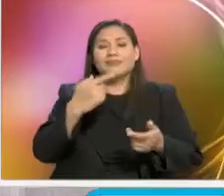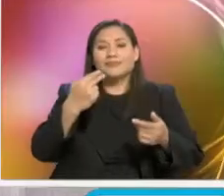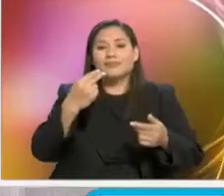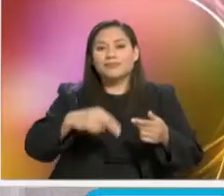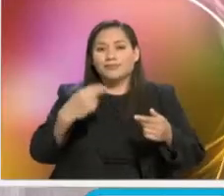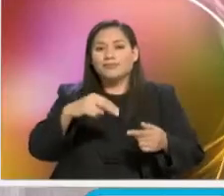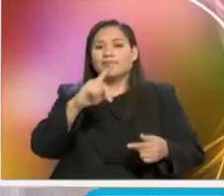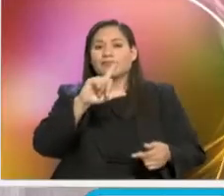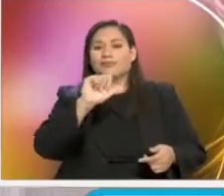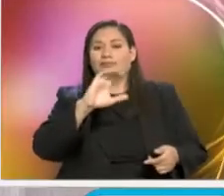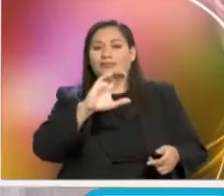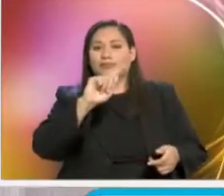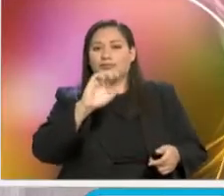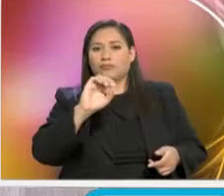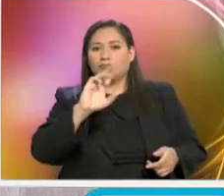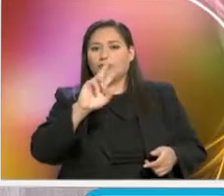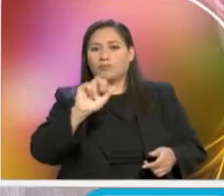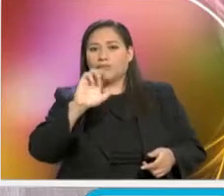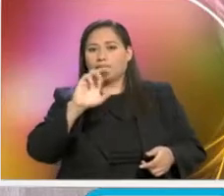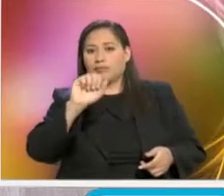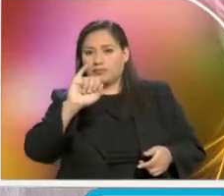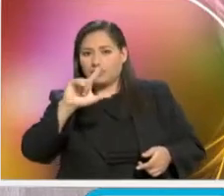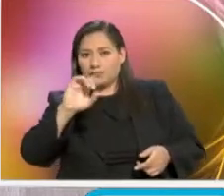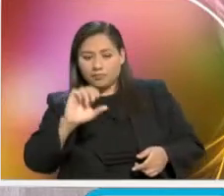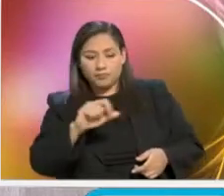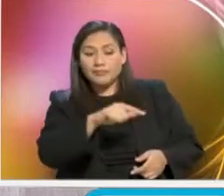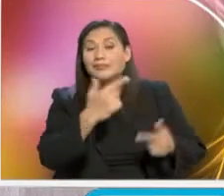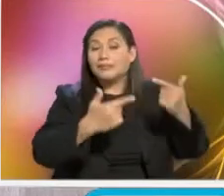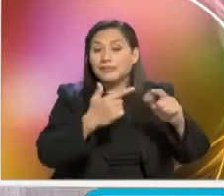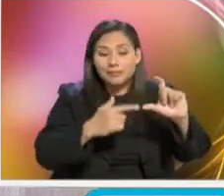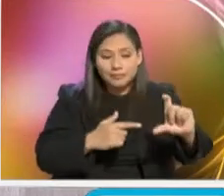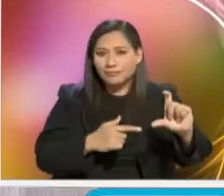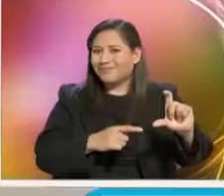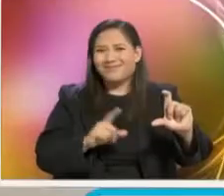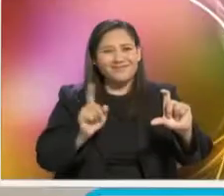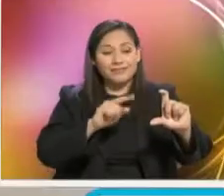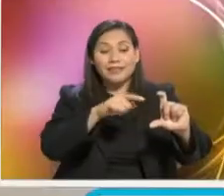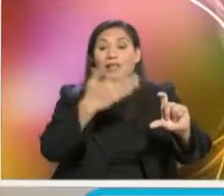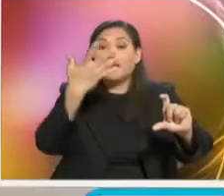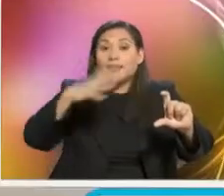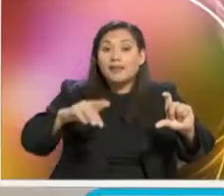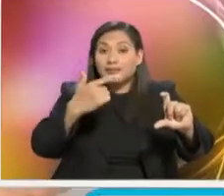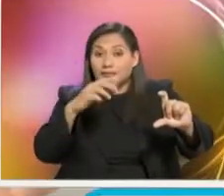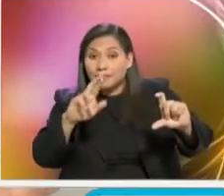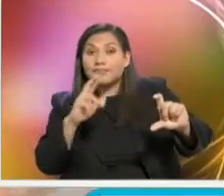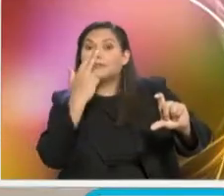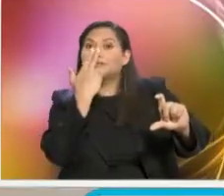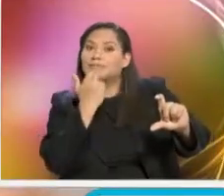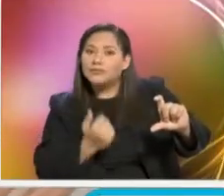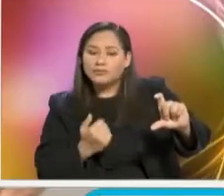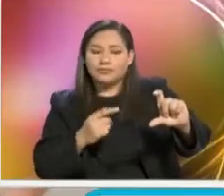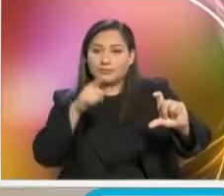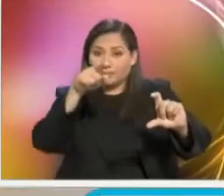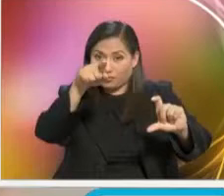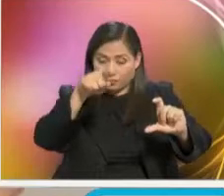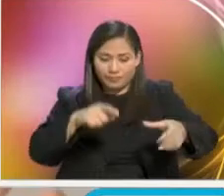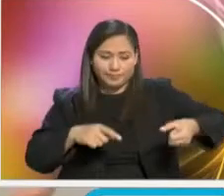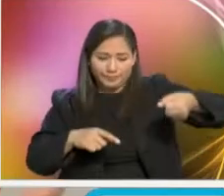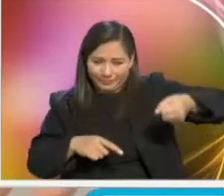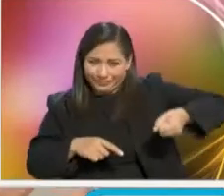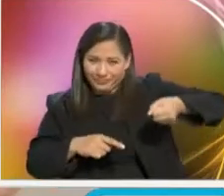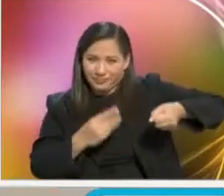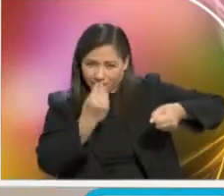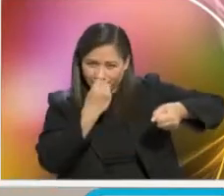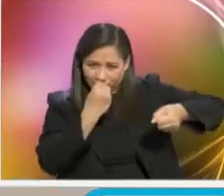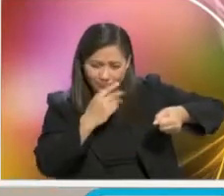que los niños dicen, es mi lechita chiquita. No, esos aportan 10 gramos de azúcar. Si tú le mandas en su lonchera, vamos a poner